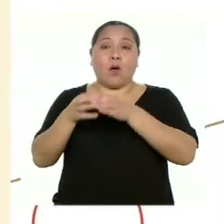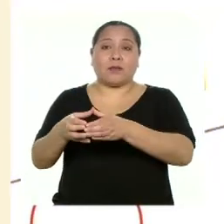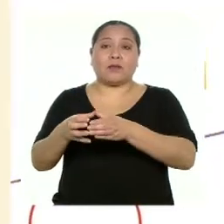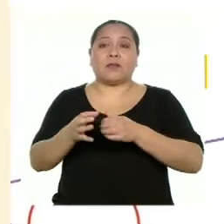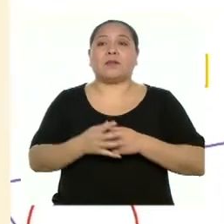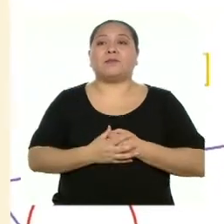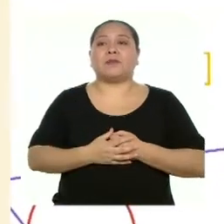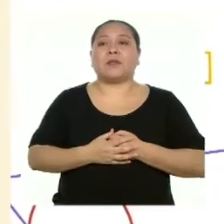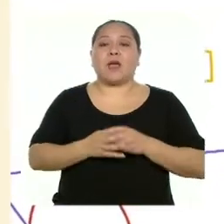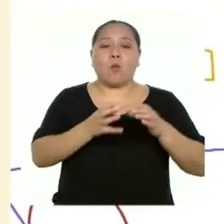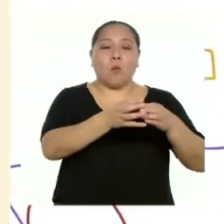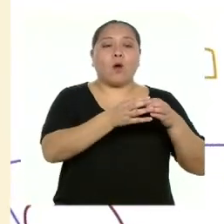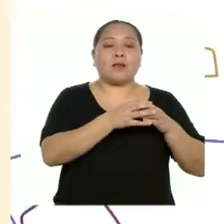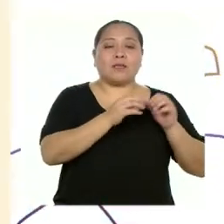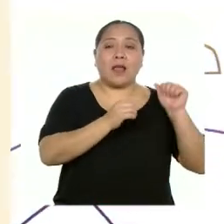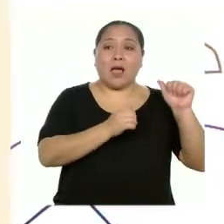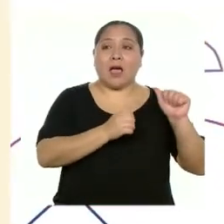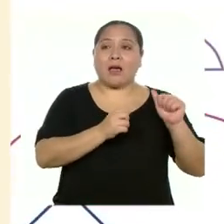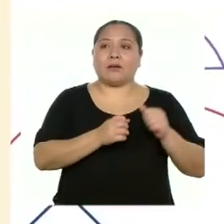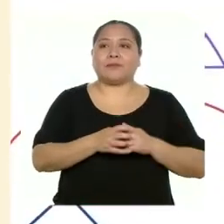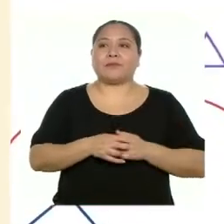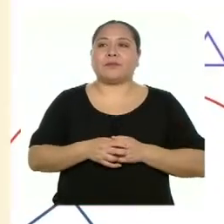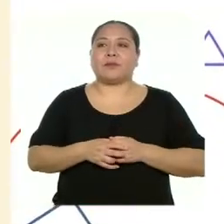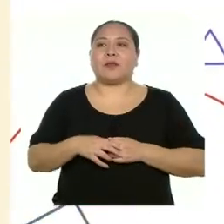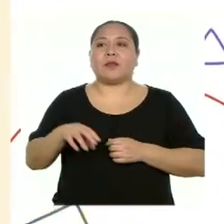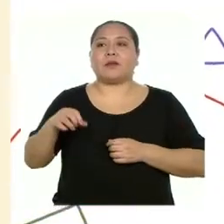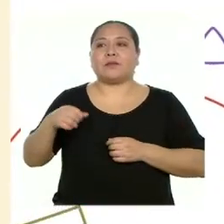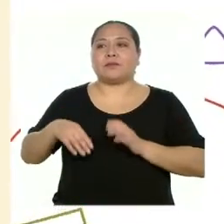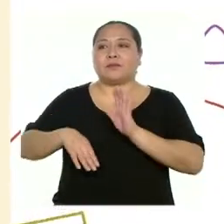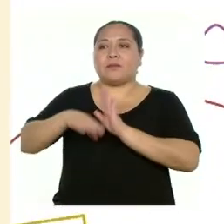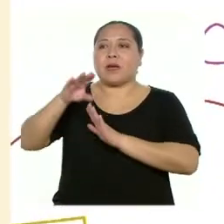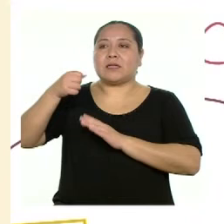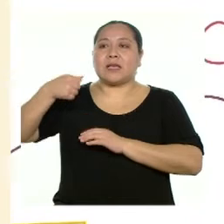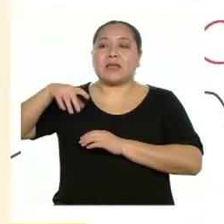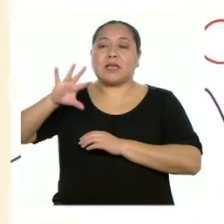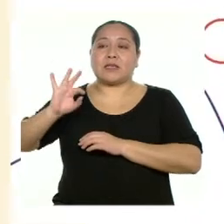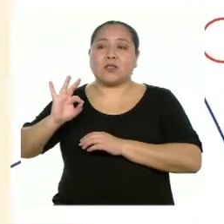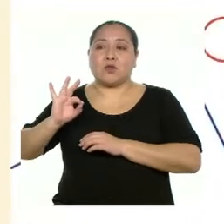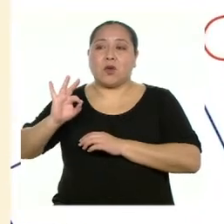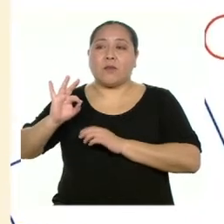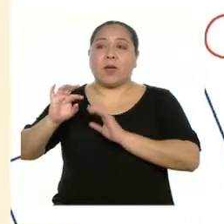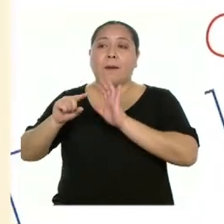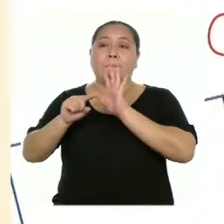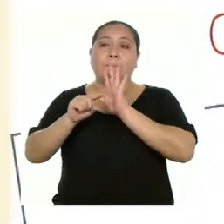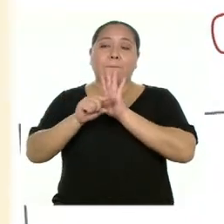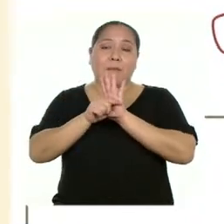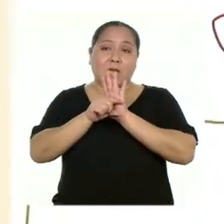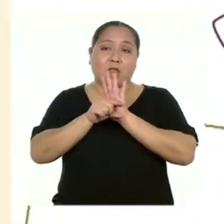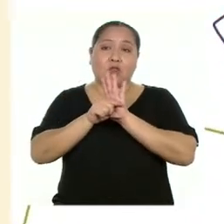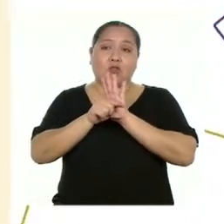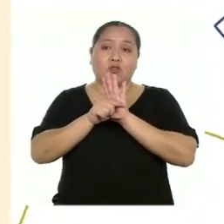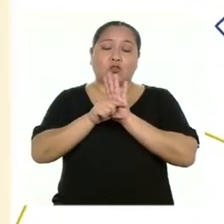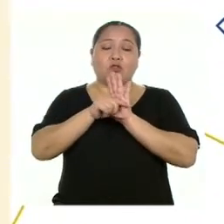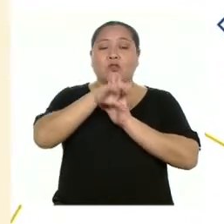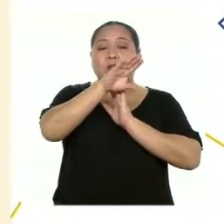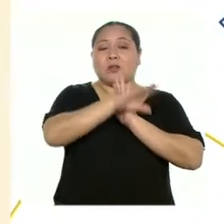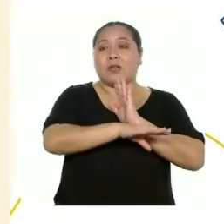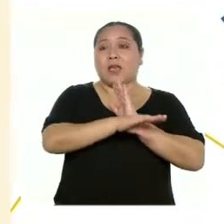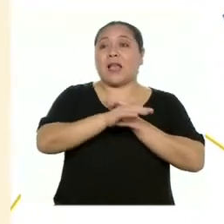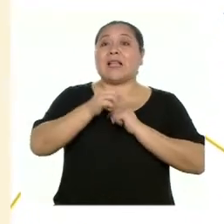la muestra A deducimos la diferencia entre el valor máximo, 19 años, y el valor mínimo, 15